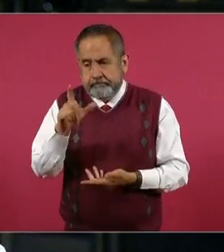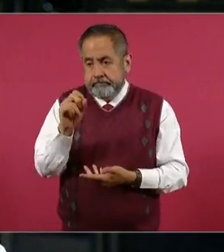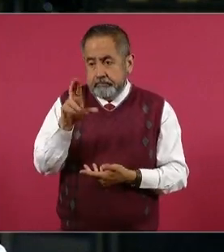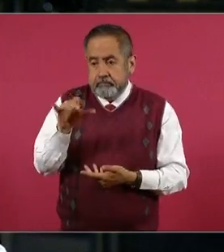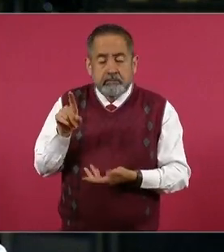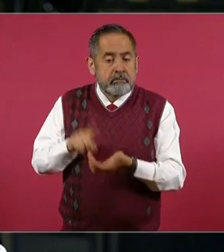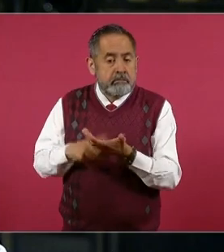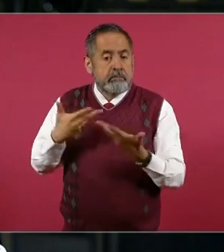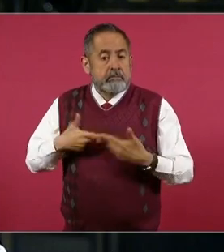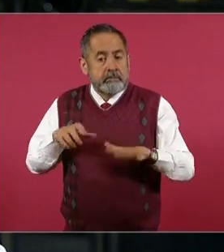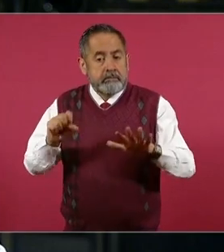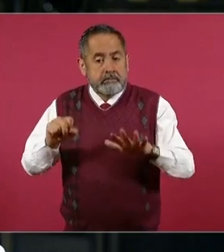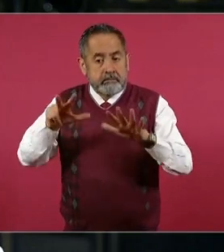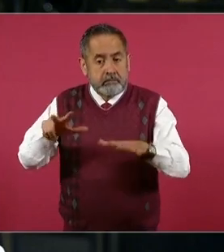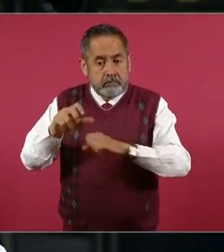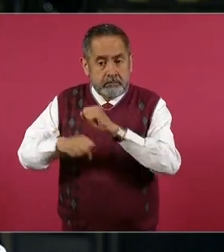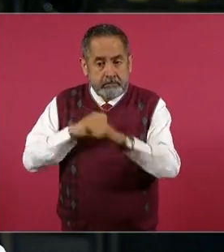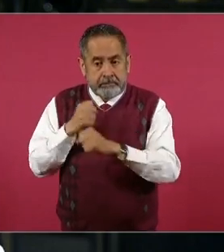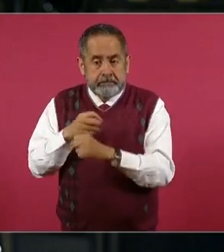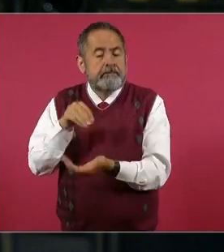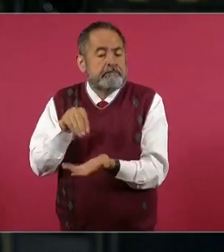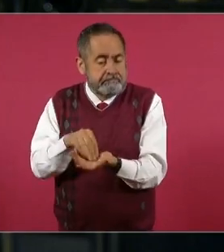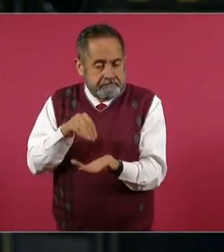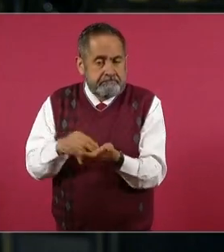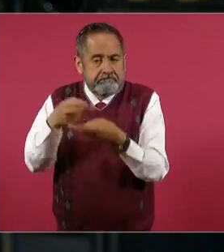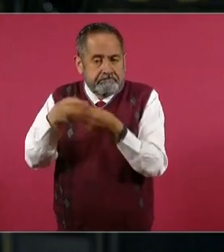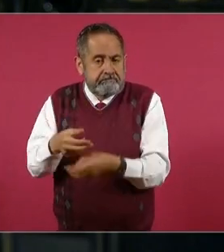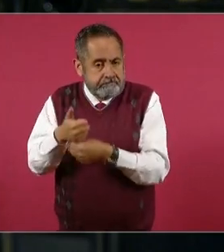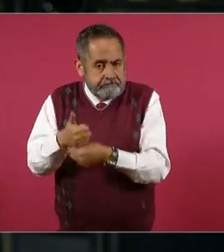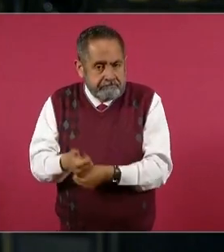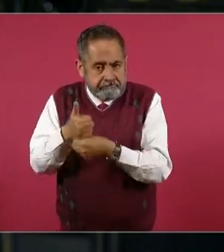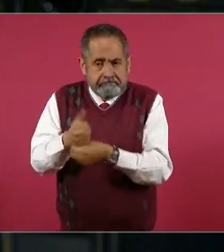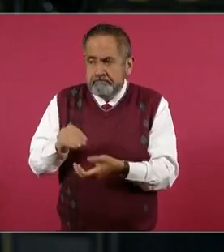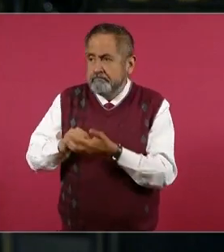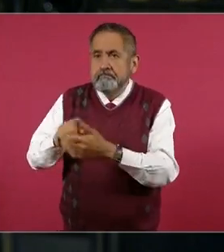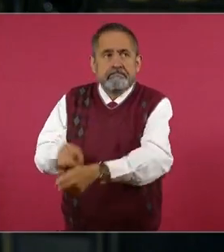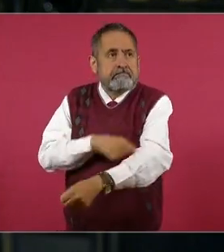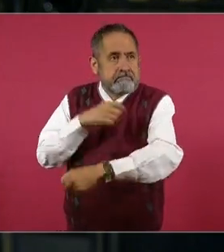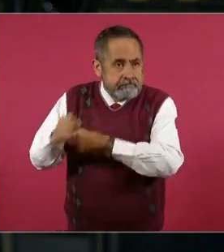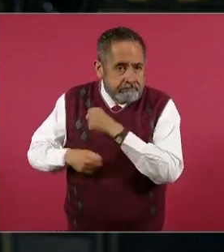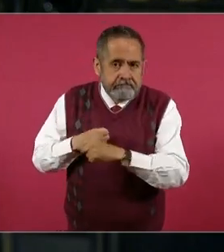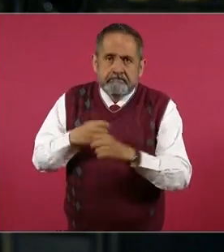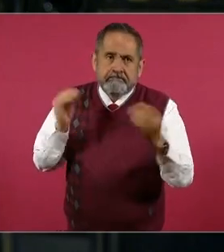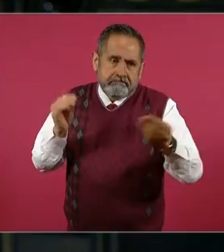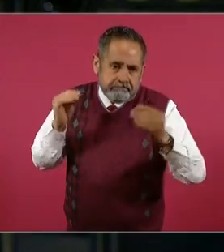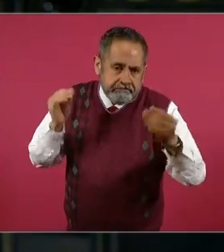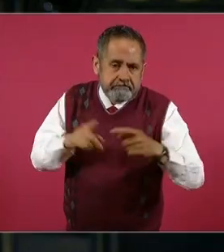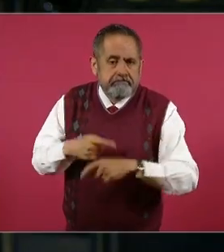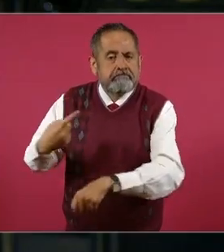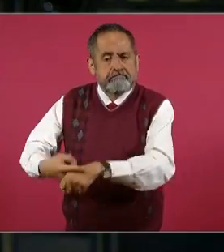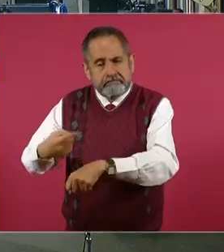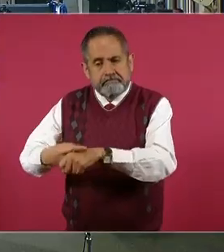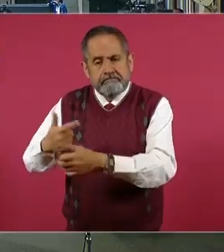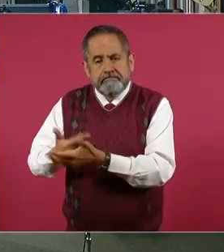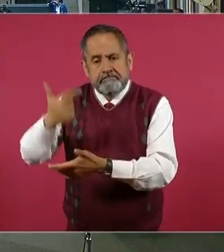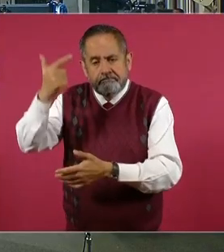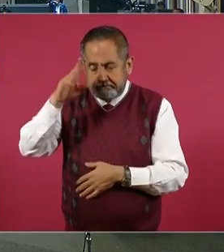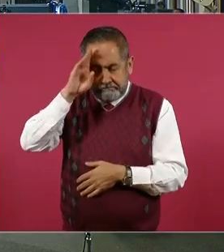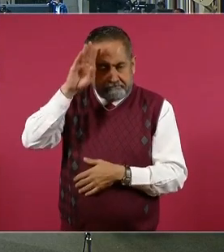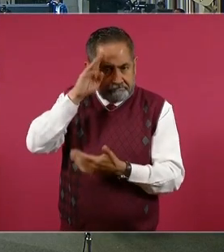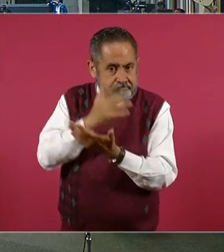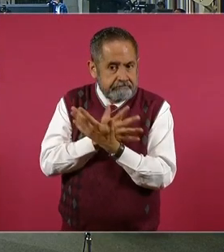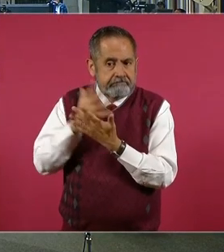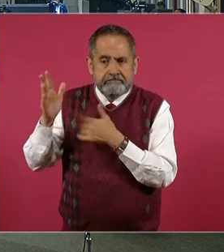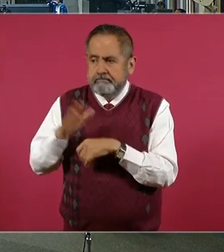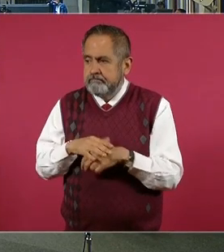con 68 años de edad, sigue sufriendo las consecuencias de este largo proceso. Ha padecido enfermedades graves exacerbadas por